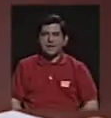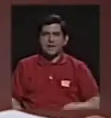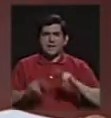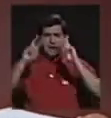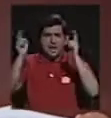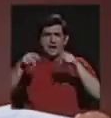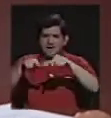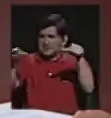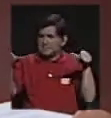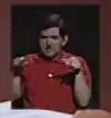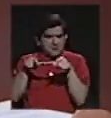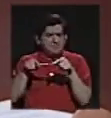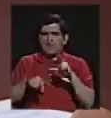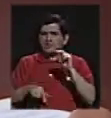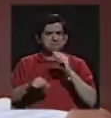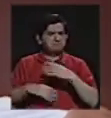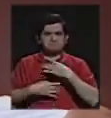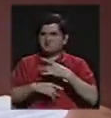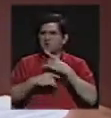nunca se lo tomó en serio,